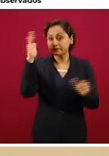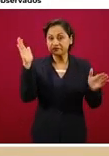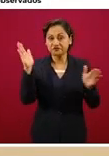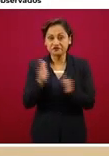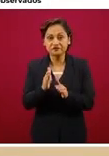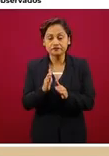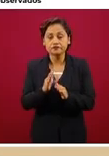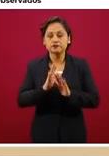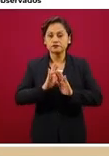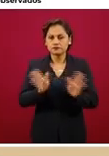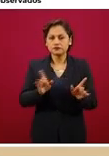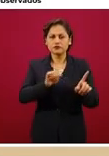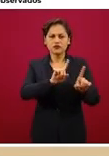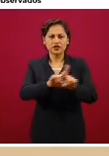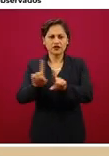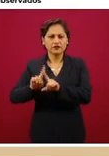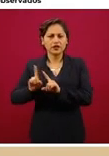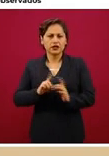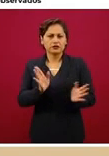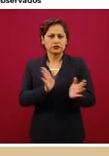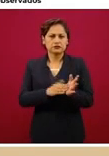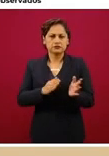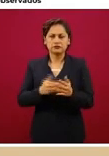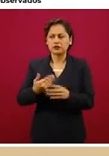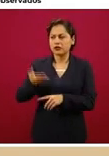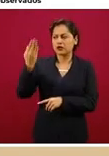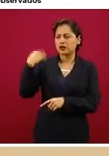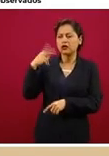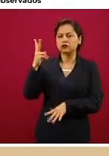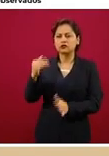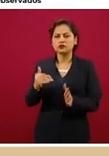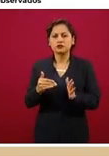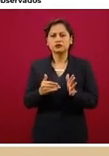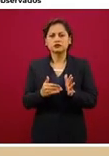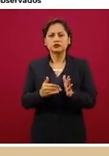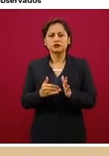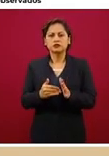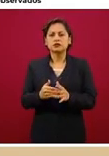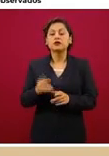innumerables documentos técnicos desde 1995,